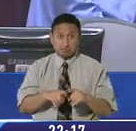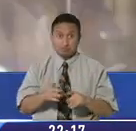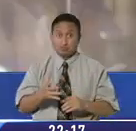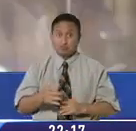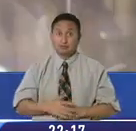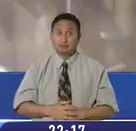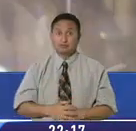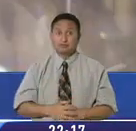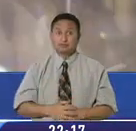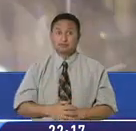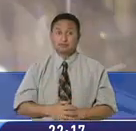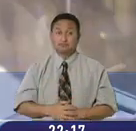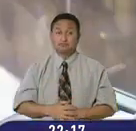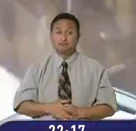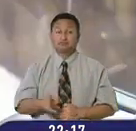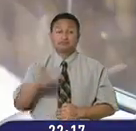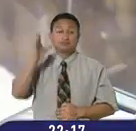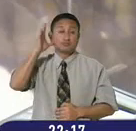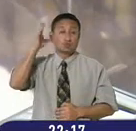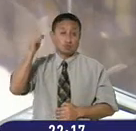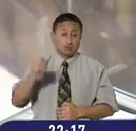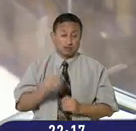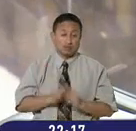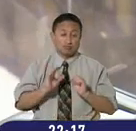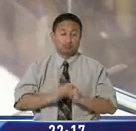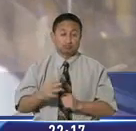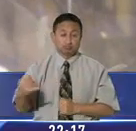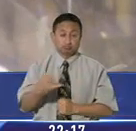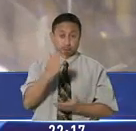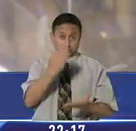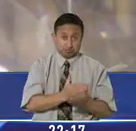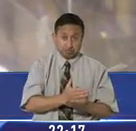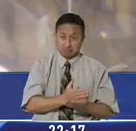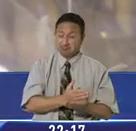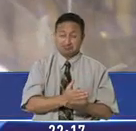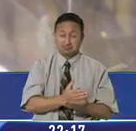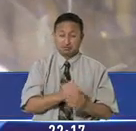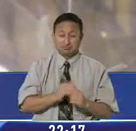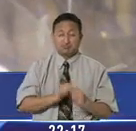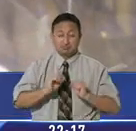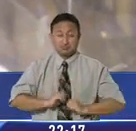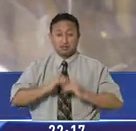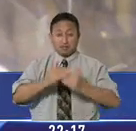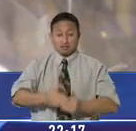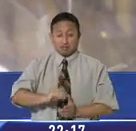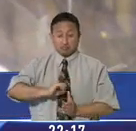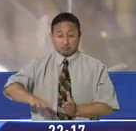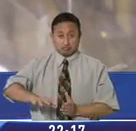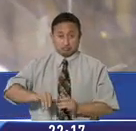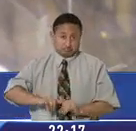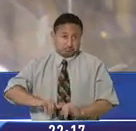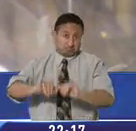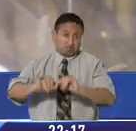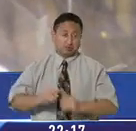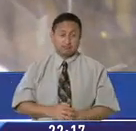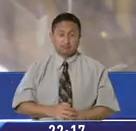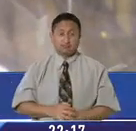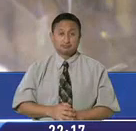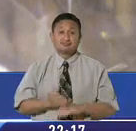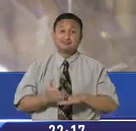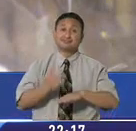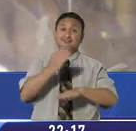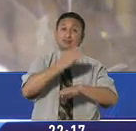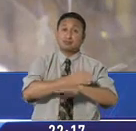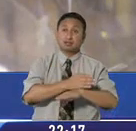reglamento. En el Azuay, las violaciones no han cesado, los abortos tampoco. Hace un par de